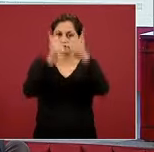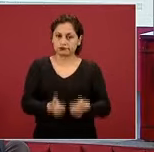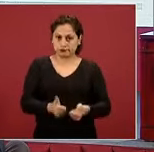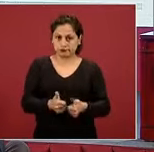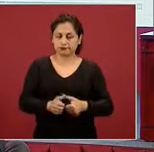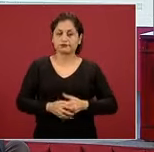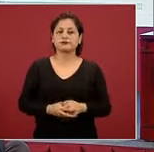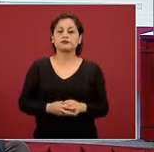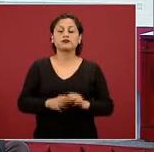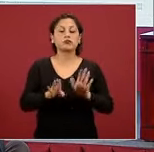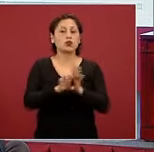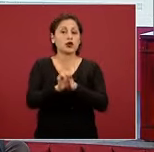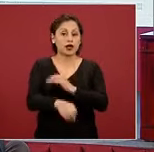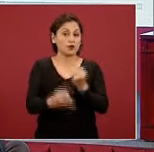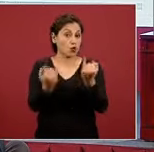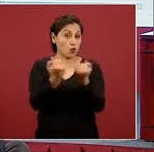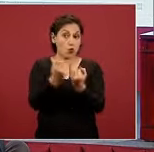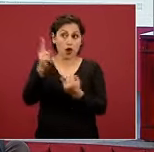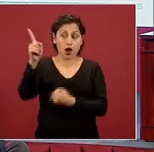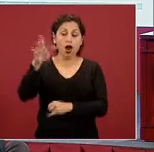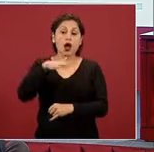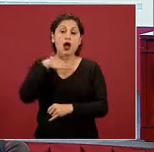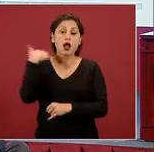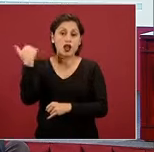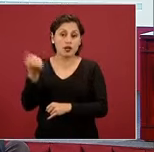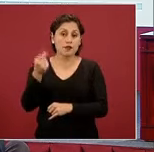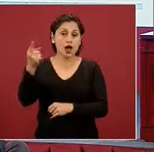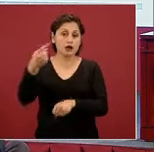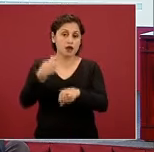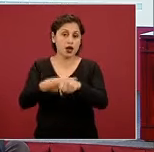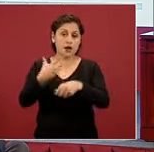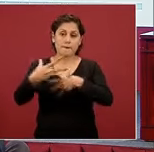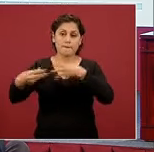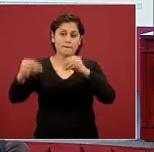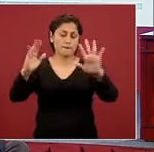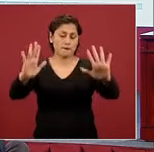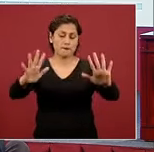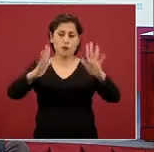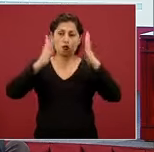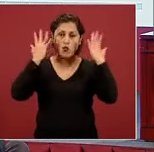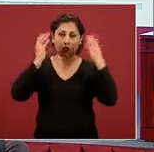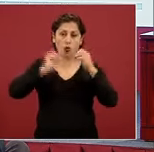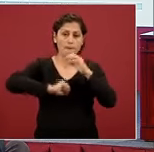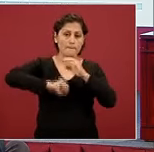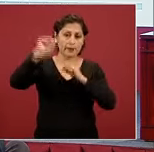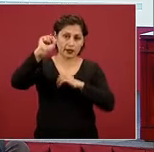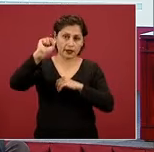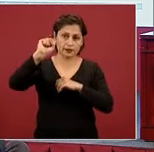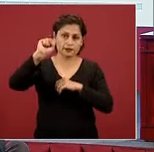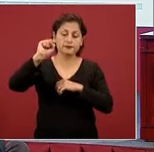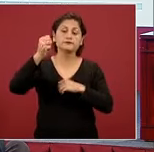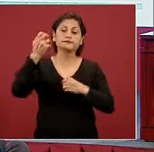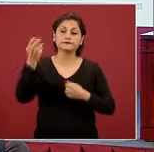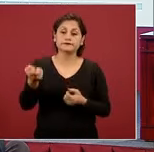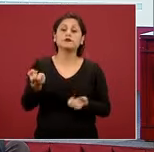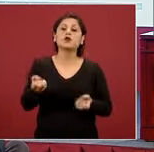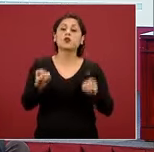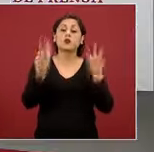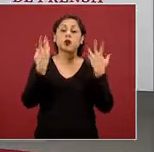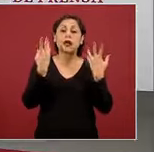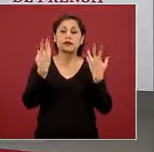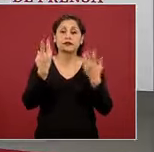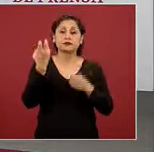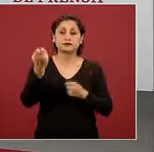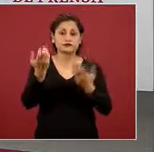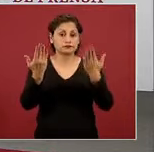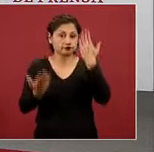caso, Alemania. Alemania tuvo una epidemia explosiva, llegó a un punto máximo. La cantidad de casos en esta